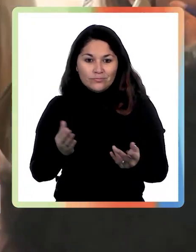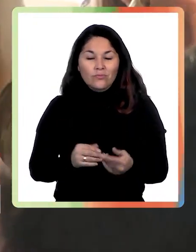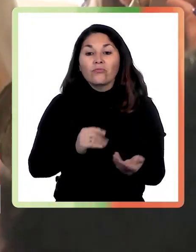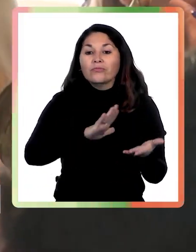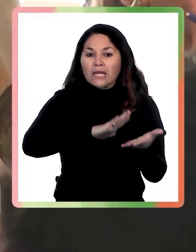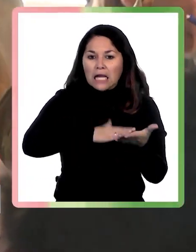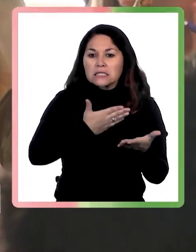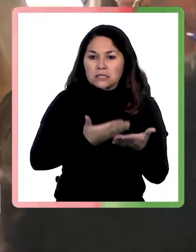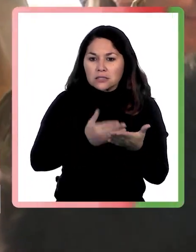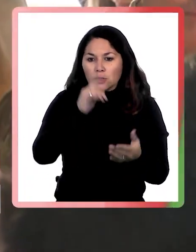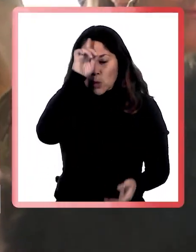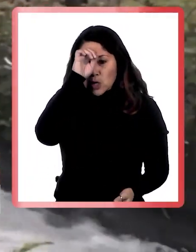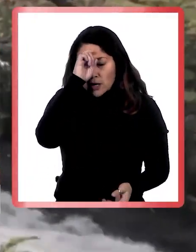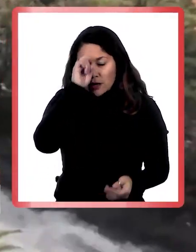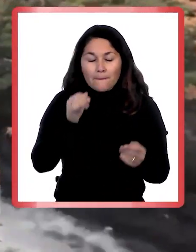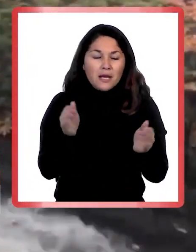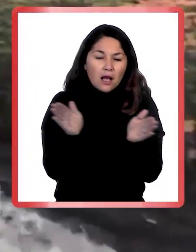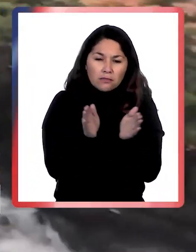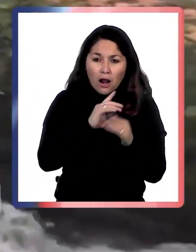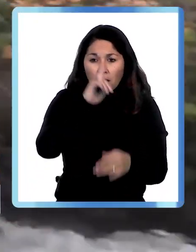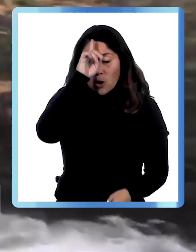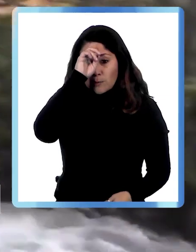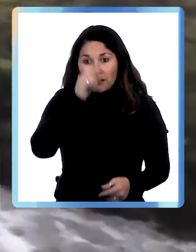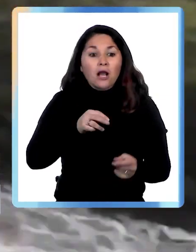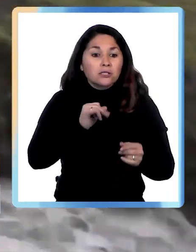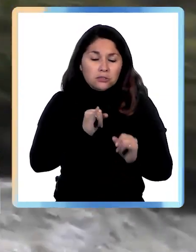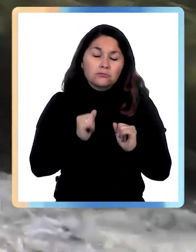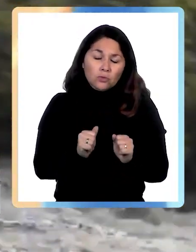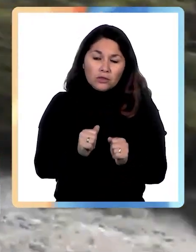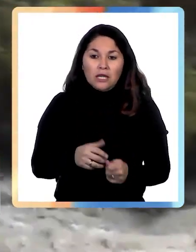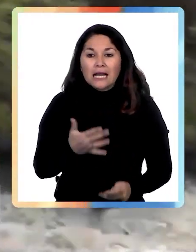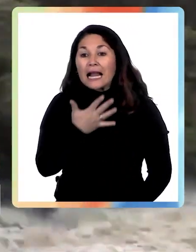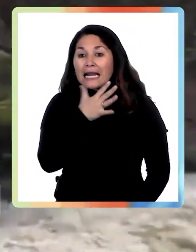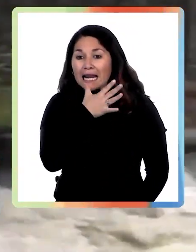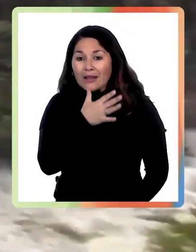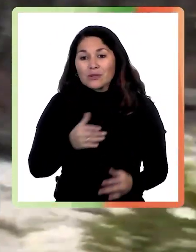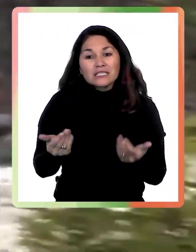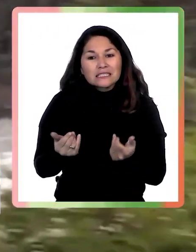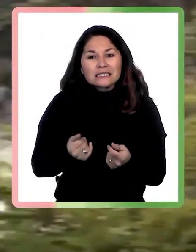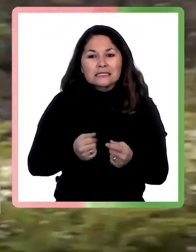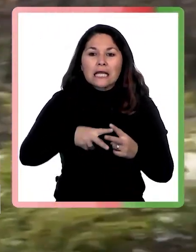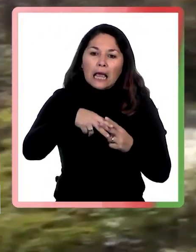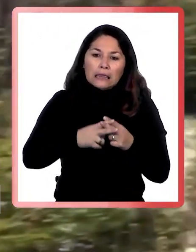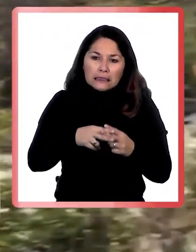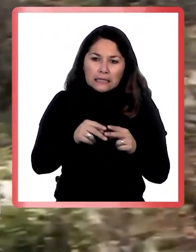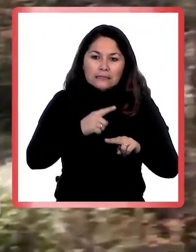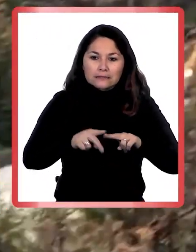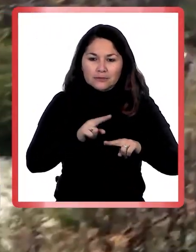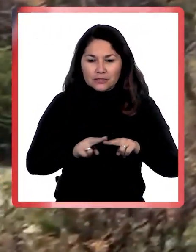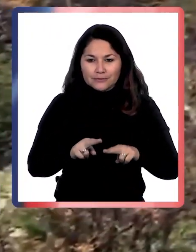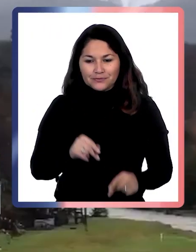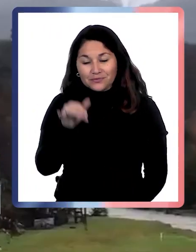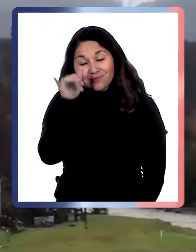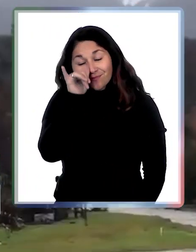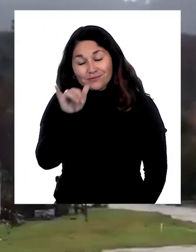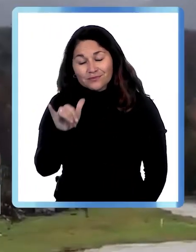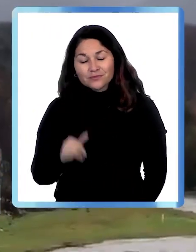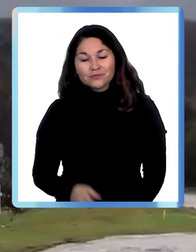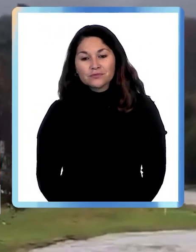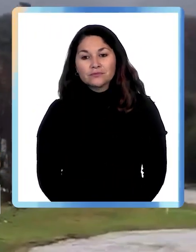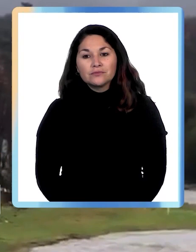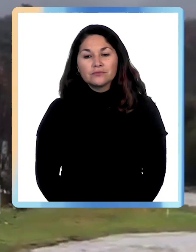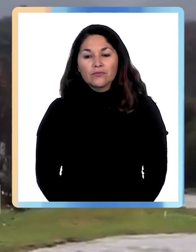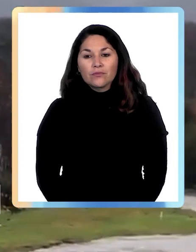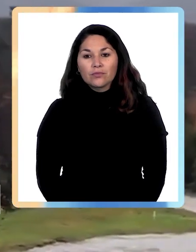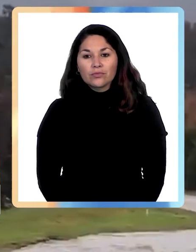la salud están disponibles con el tema del agua se tienen que realizar reparaciones las cuales tomarán tiempo nosotros